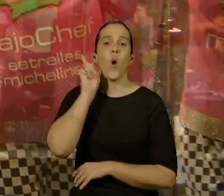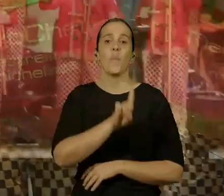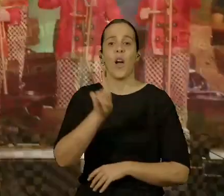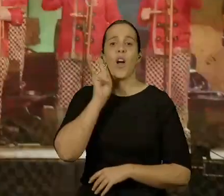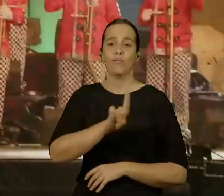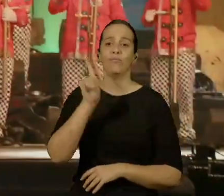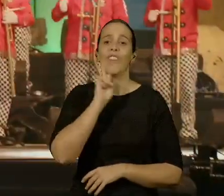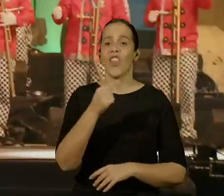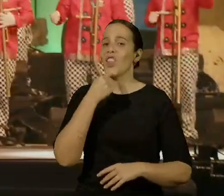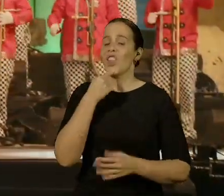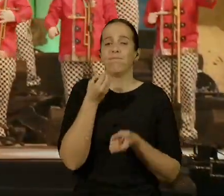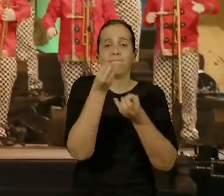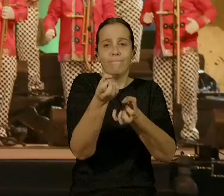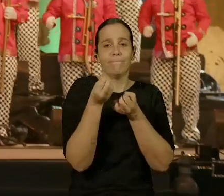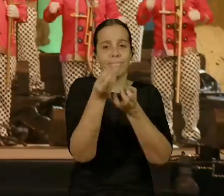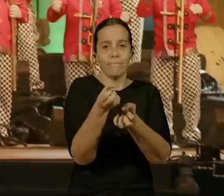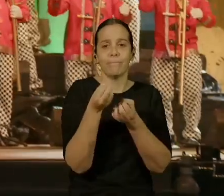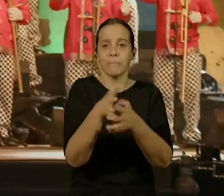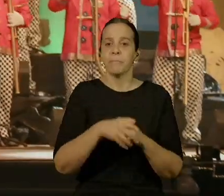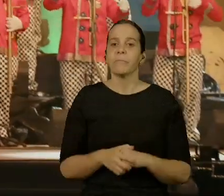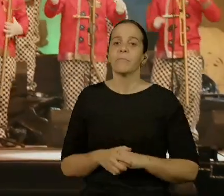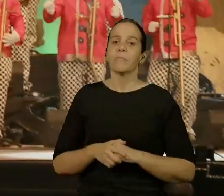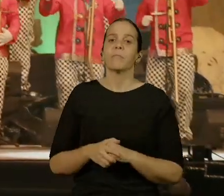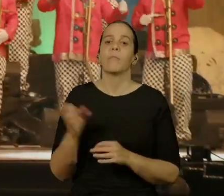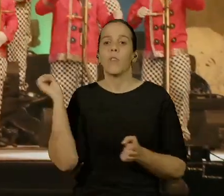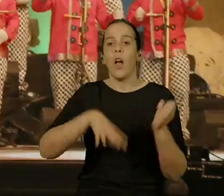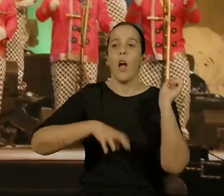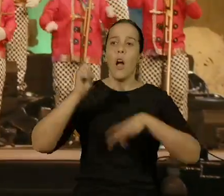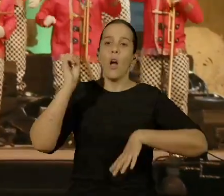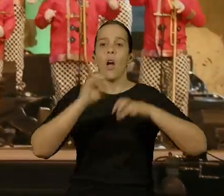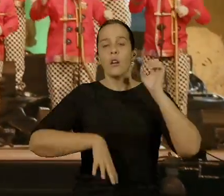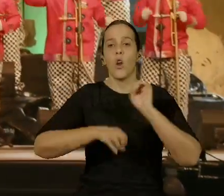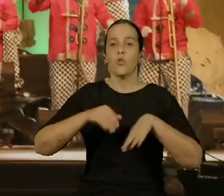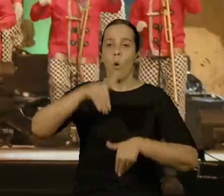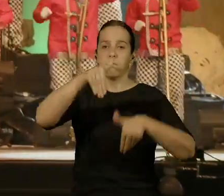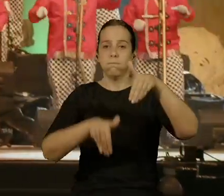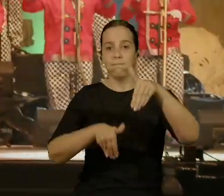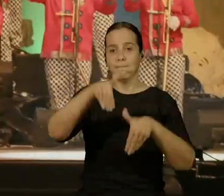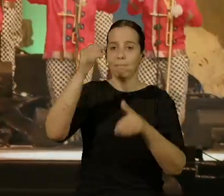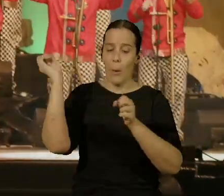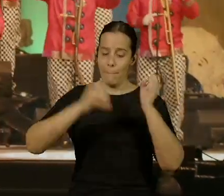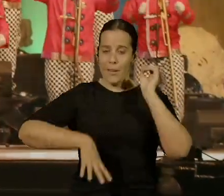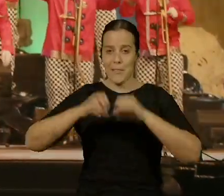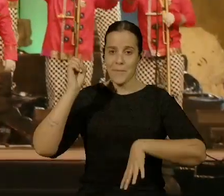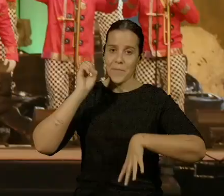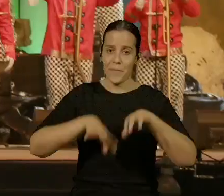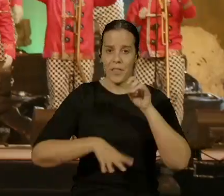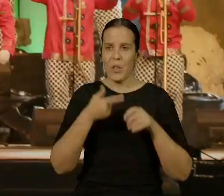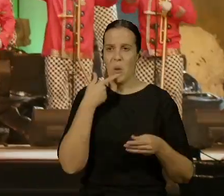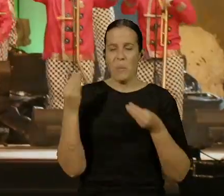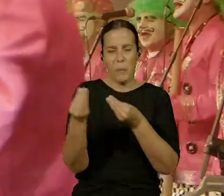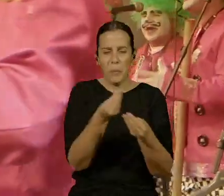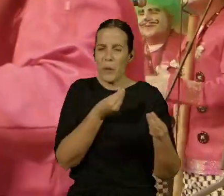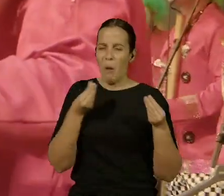Por respuesta, al Calderón te voy a votar, que el desabrido no va